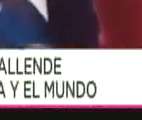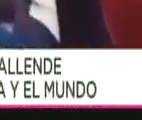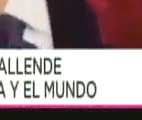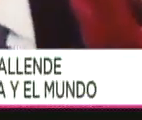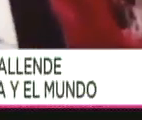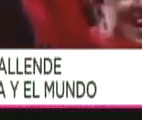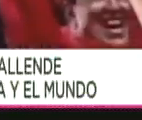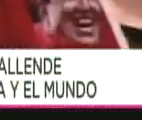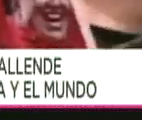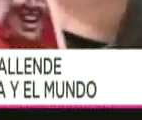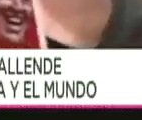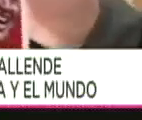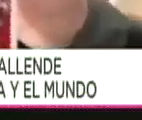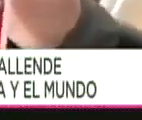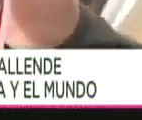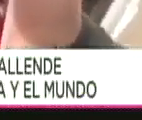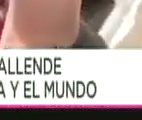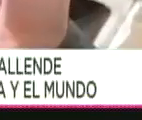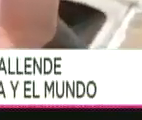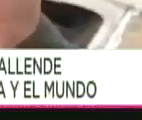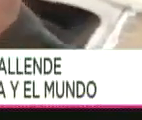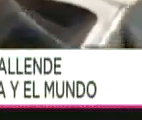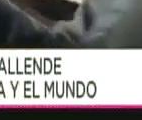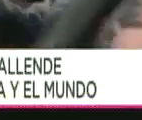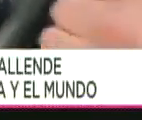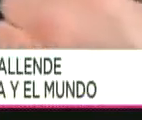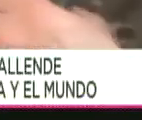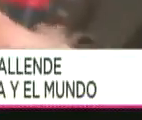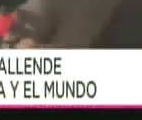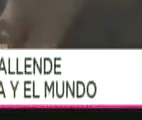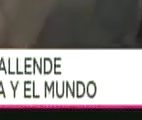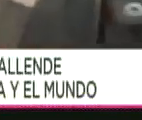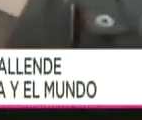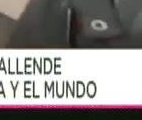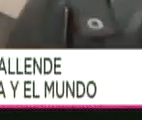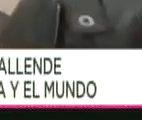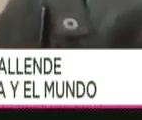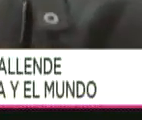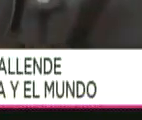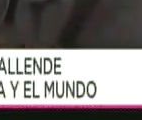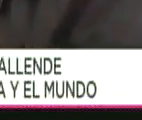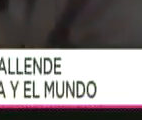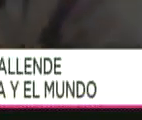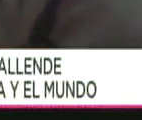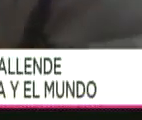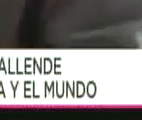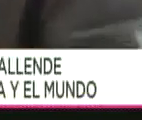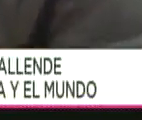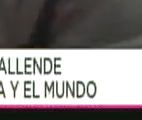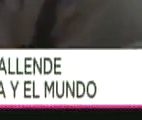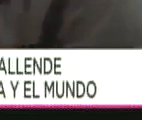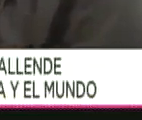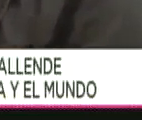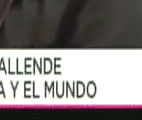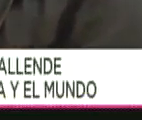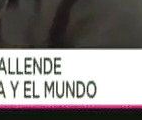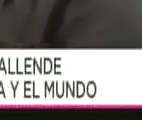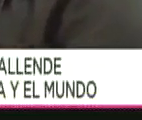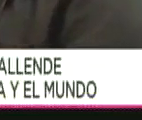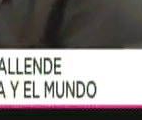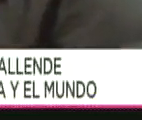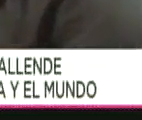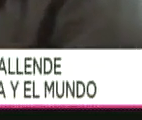ejemplo, pues, en ese sentido de que se pueden hacer, pero que hay grandes peligros, ¿no? O sea, está grandes peligros y tenemos que resolver el tema militar cuando